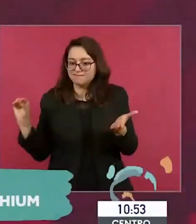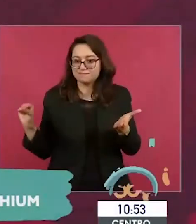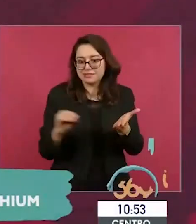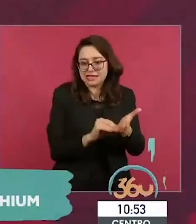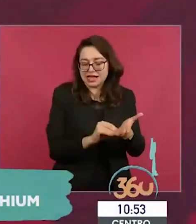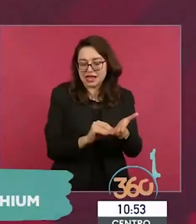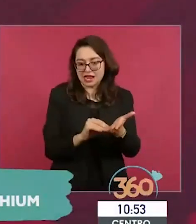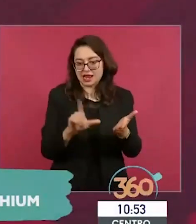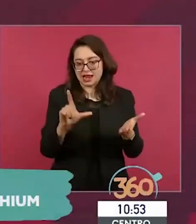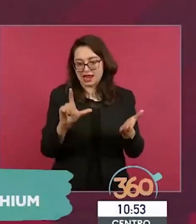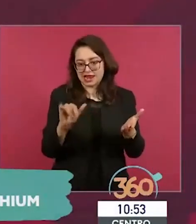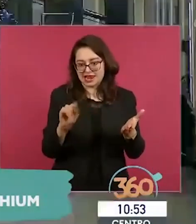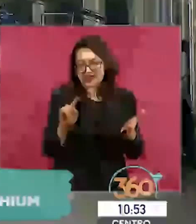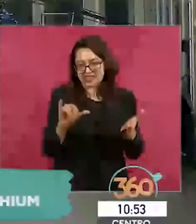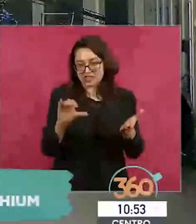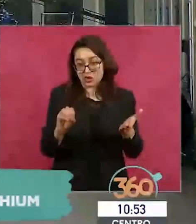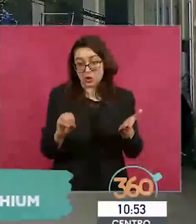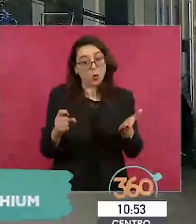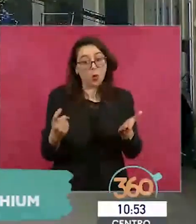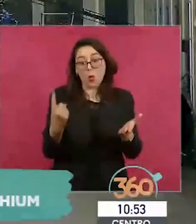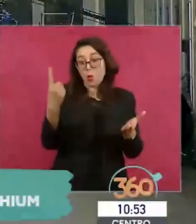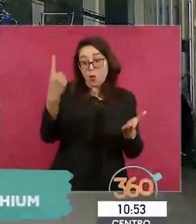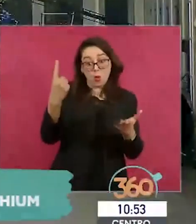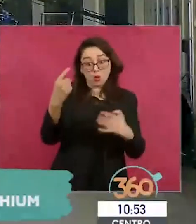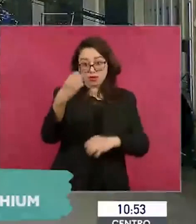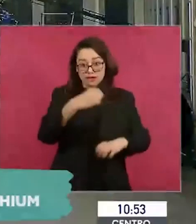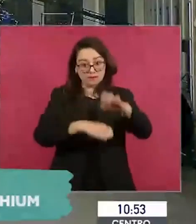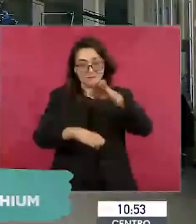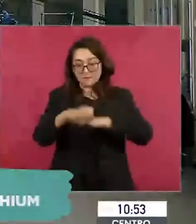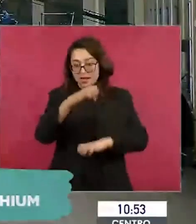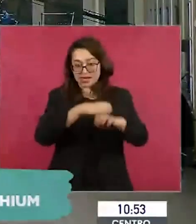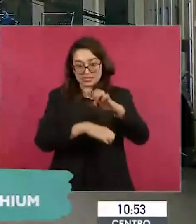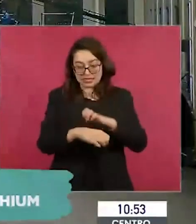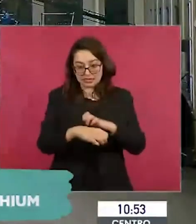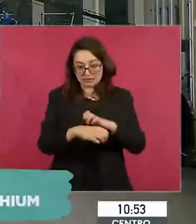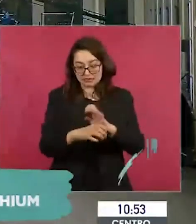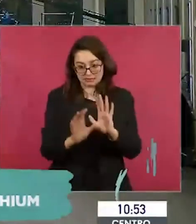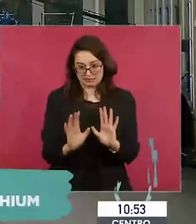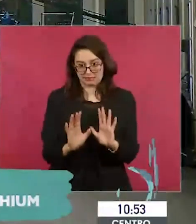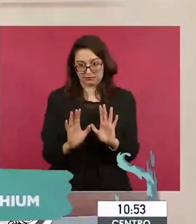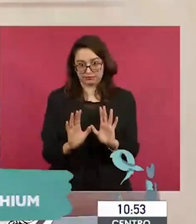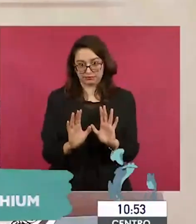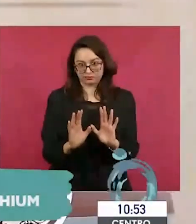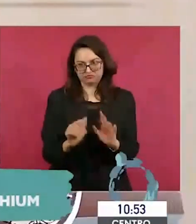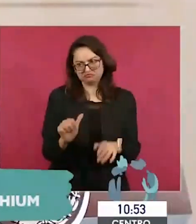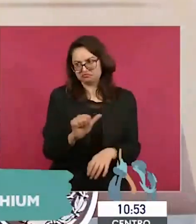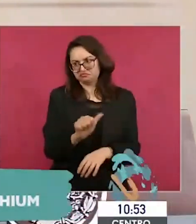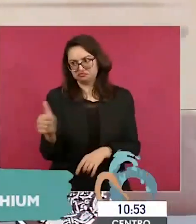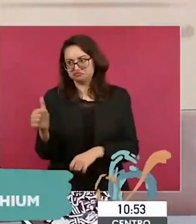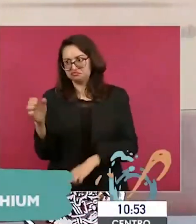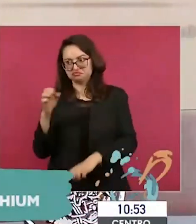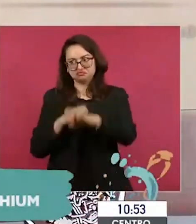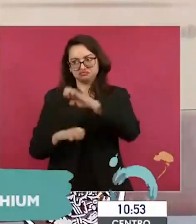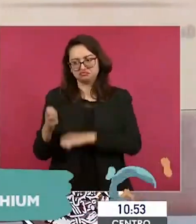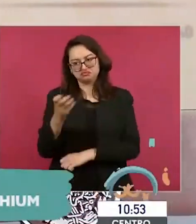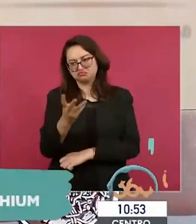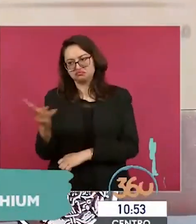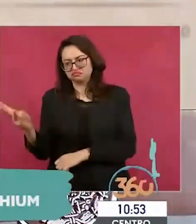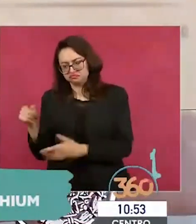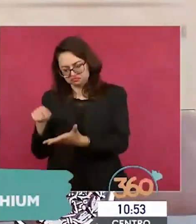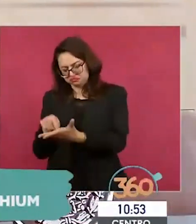pero Nosotros hemos tomado la decisión de que el litio